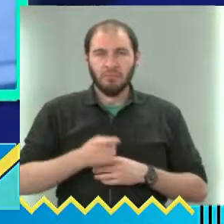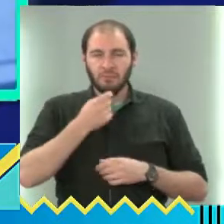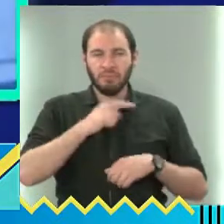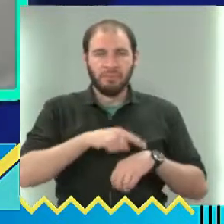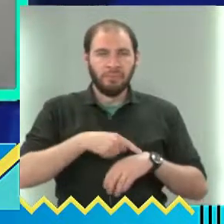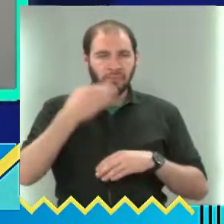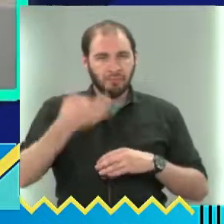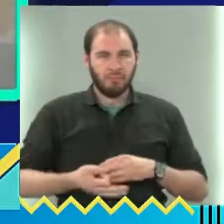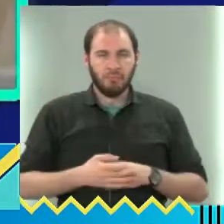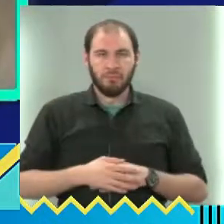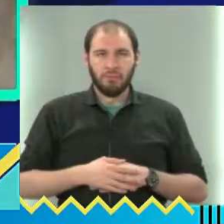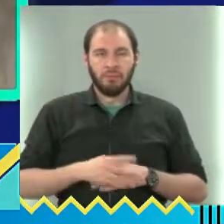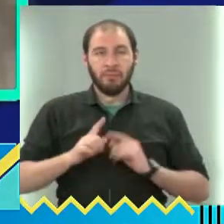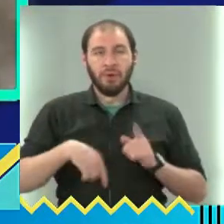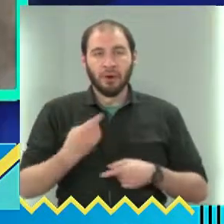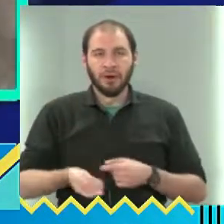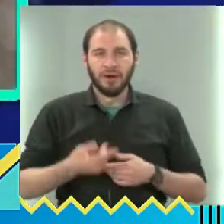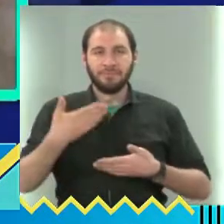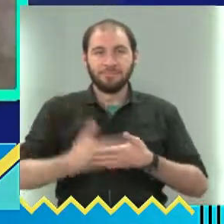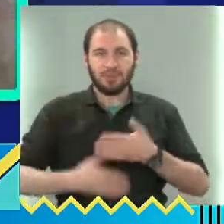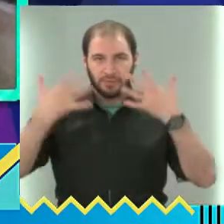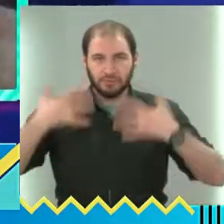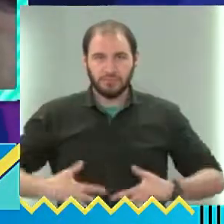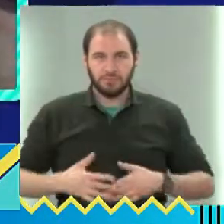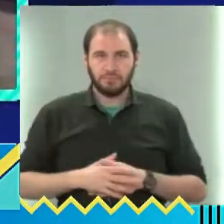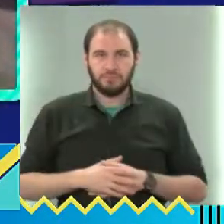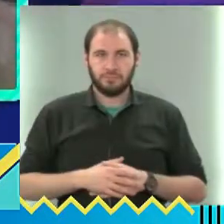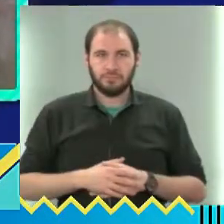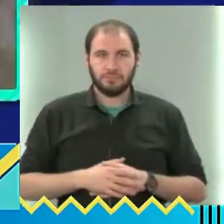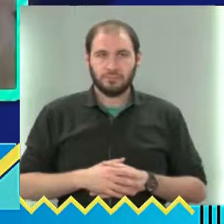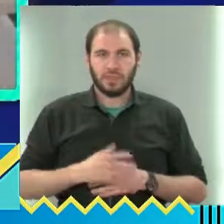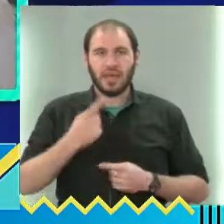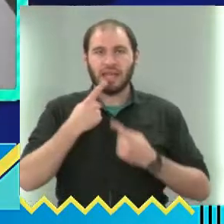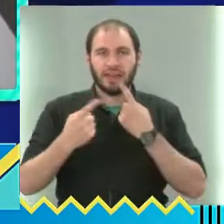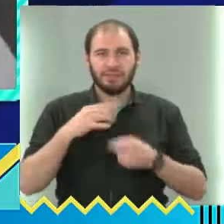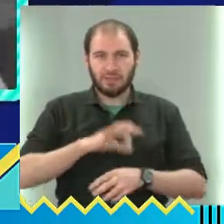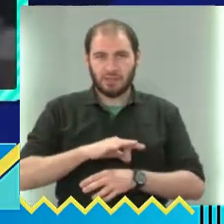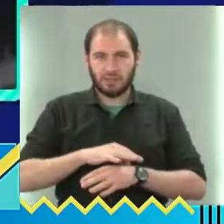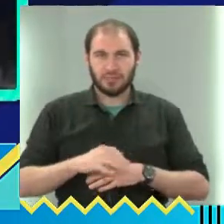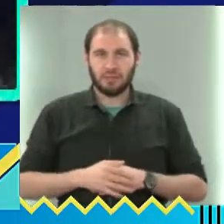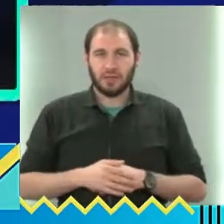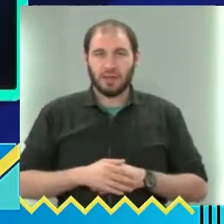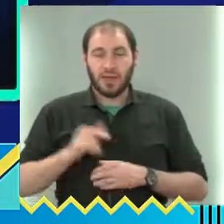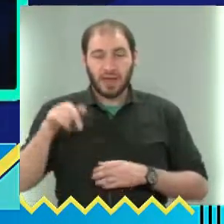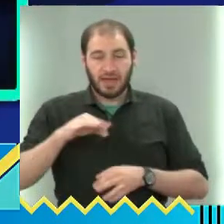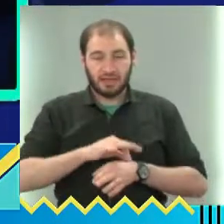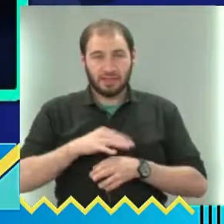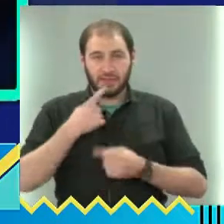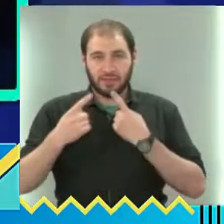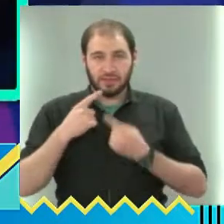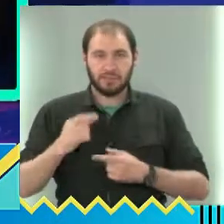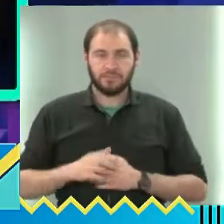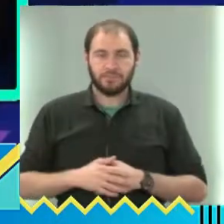tiempo prudencial, y después pasa un examen físico y a una entrevista médica. En esa entrevista médica se